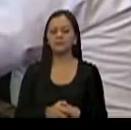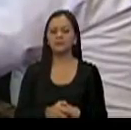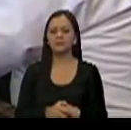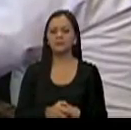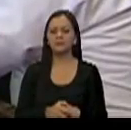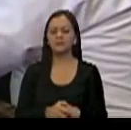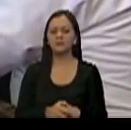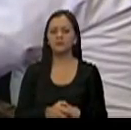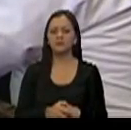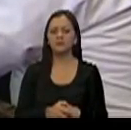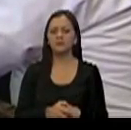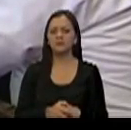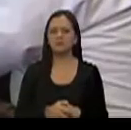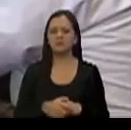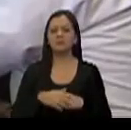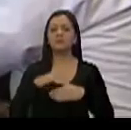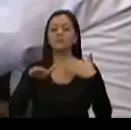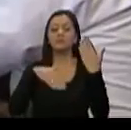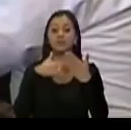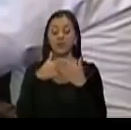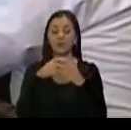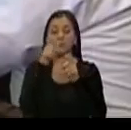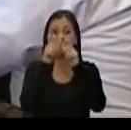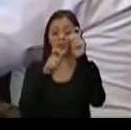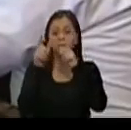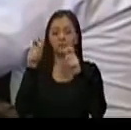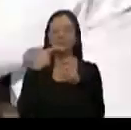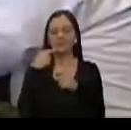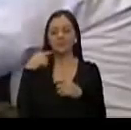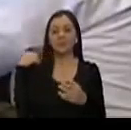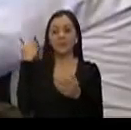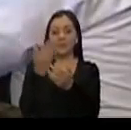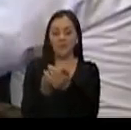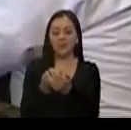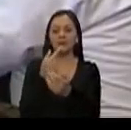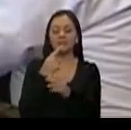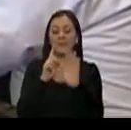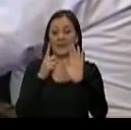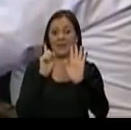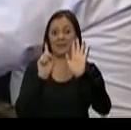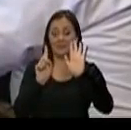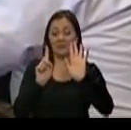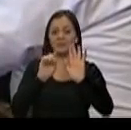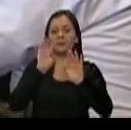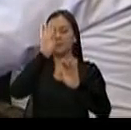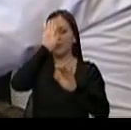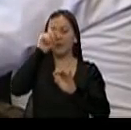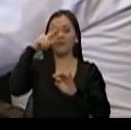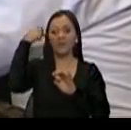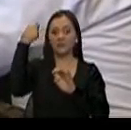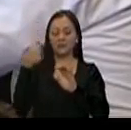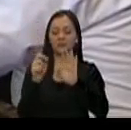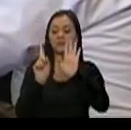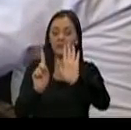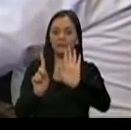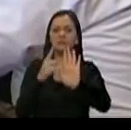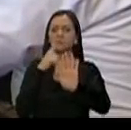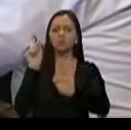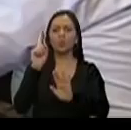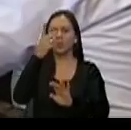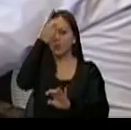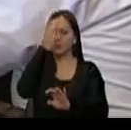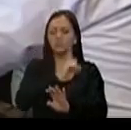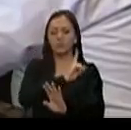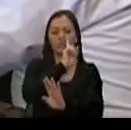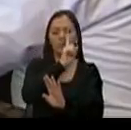a todos los ecuatorianos anima la llegada del Santo Padre un día antes? ¿A qué se debe? ¿Cómo se motivó esta decisión de